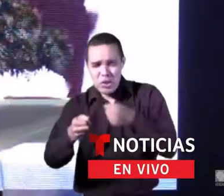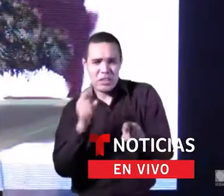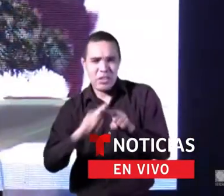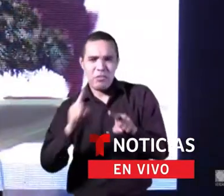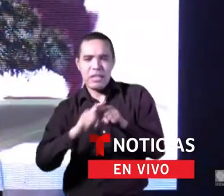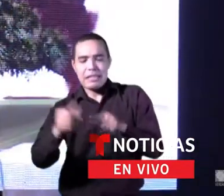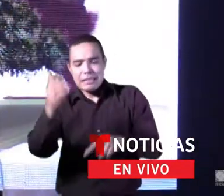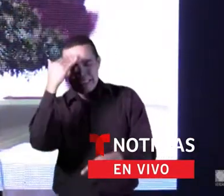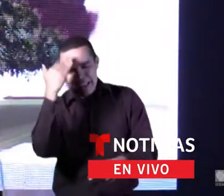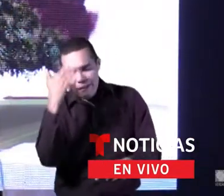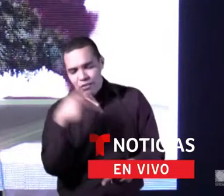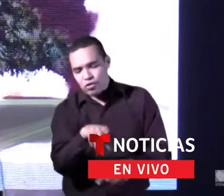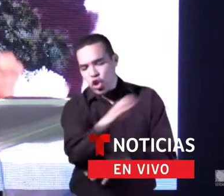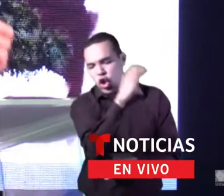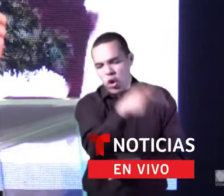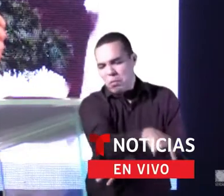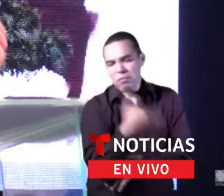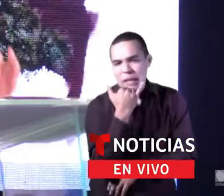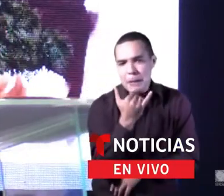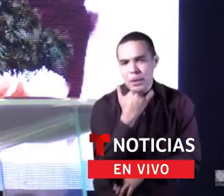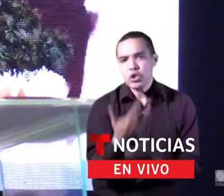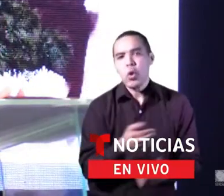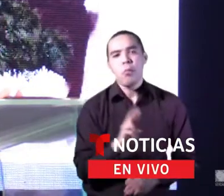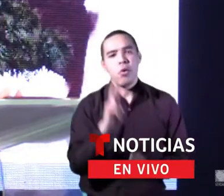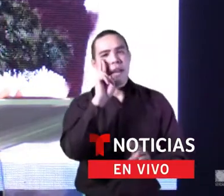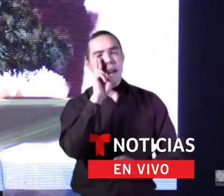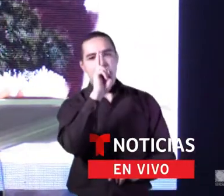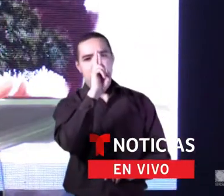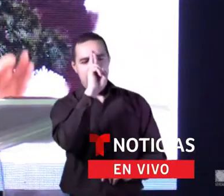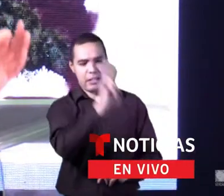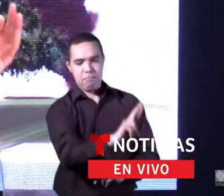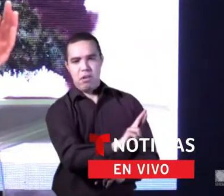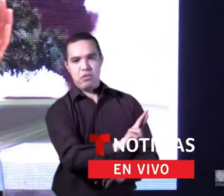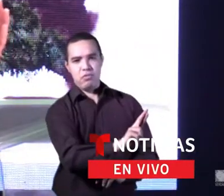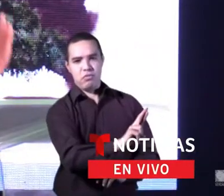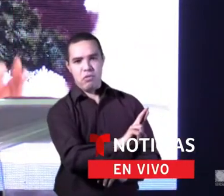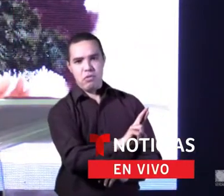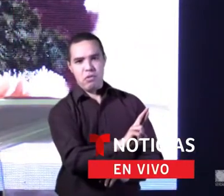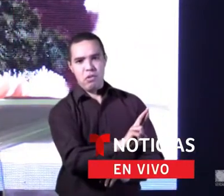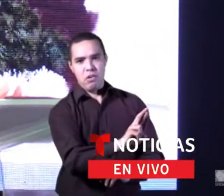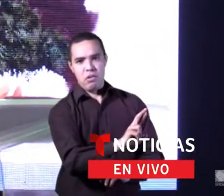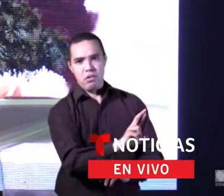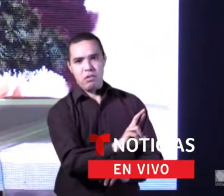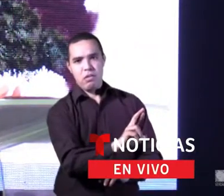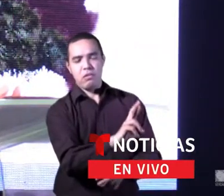sucedió como país con el respeto y la restricción